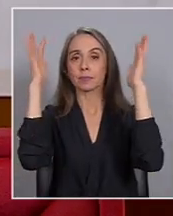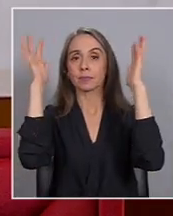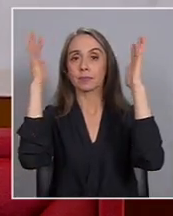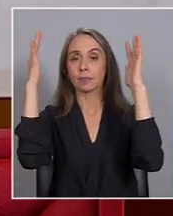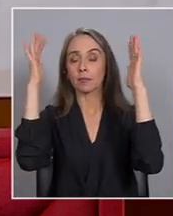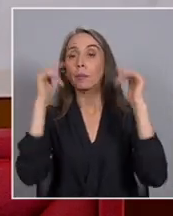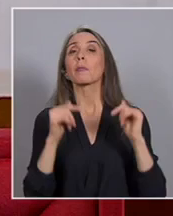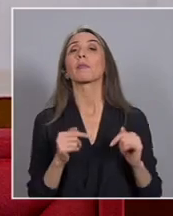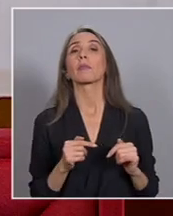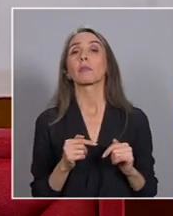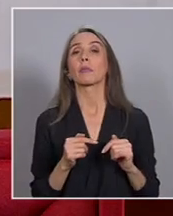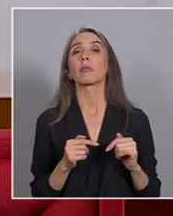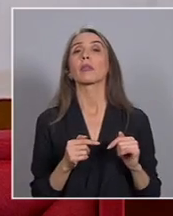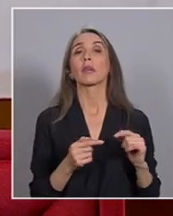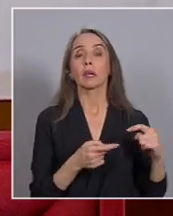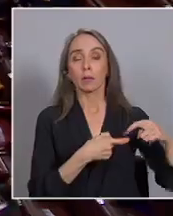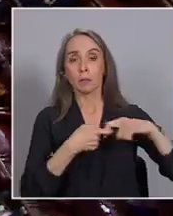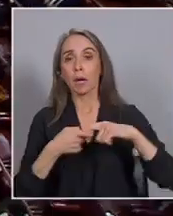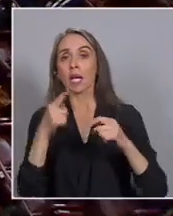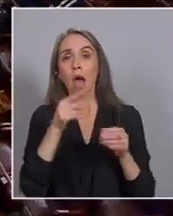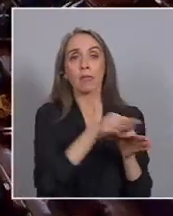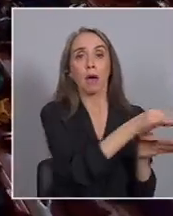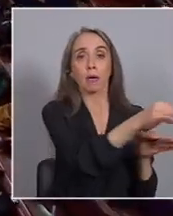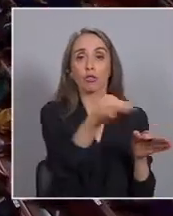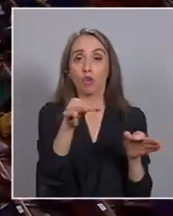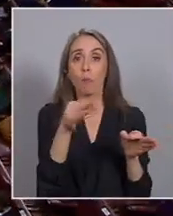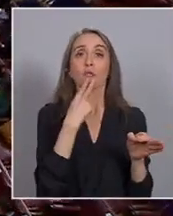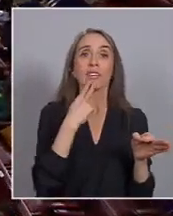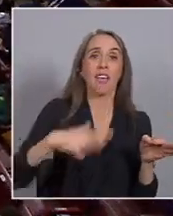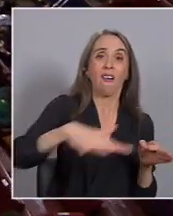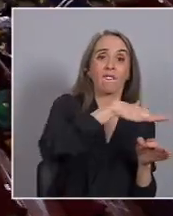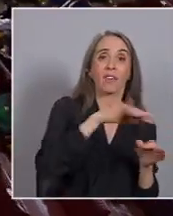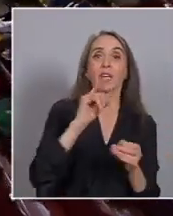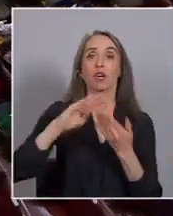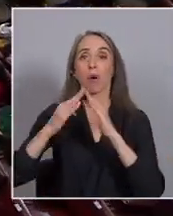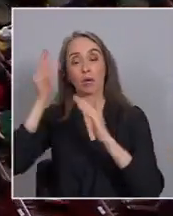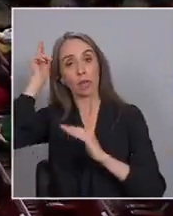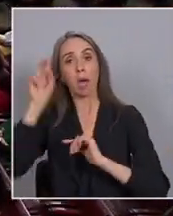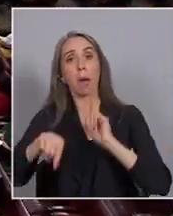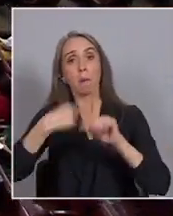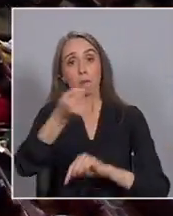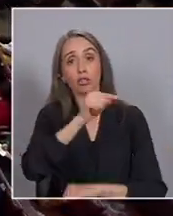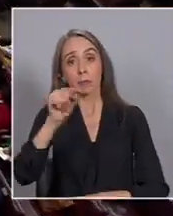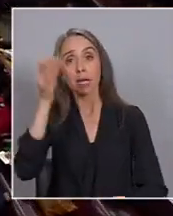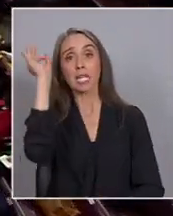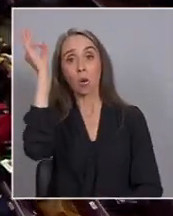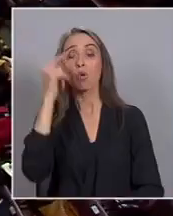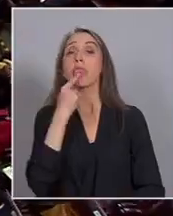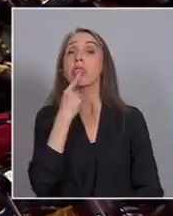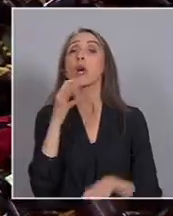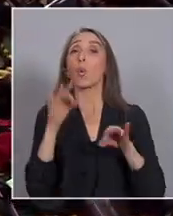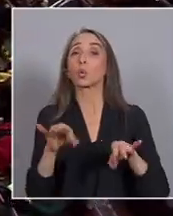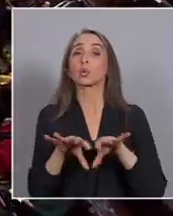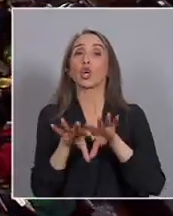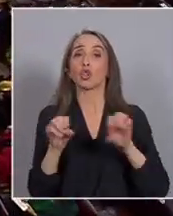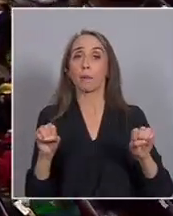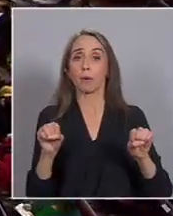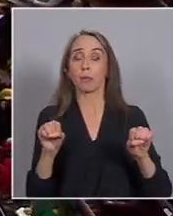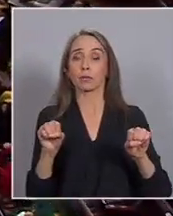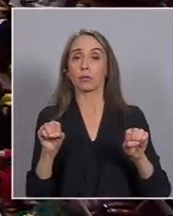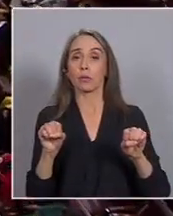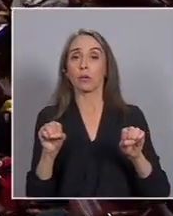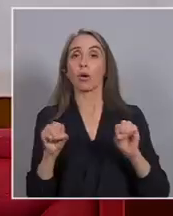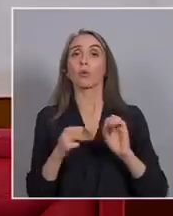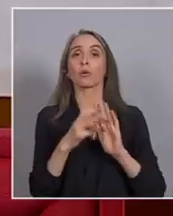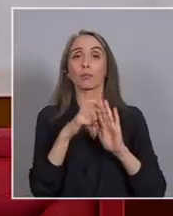y que vaya de la mano con las comunidades y los pueblos indígenas con quienes me reuniré las próximas semanas, tal como me comprometí al momento de